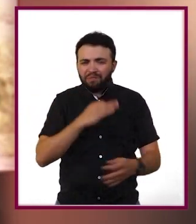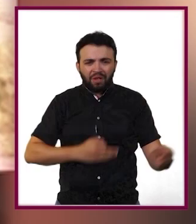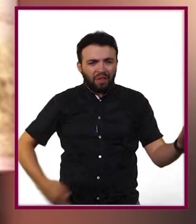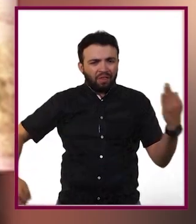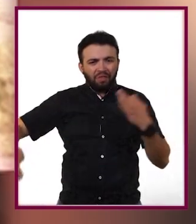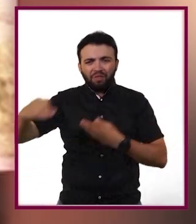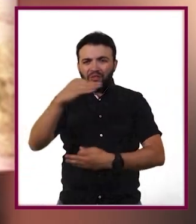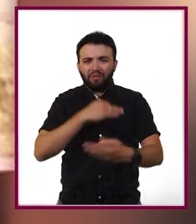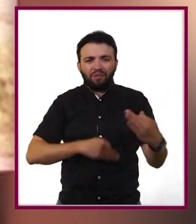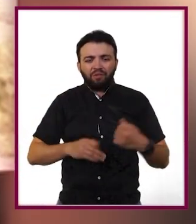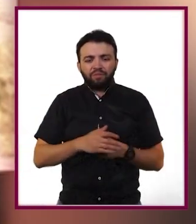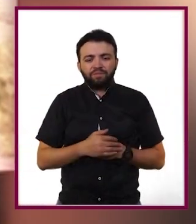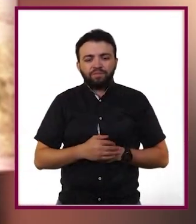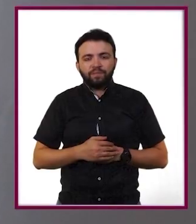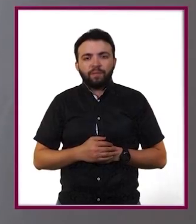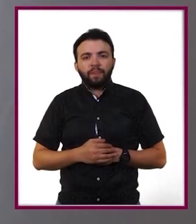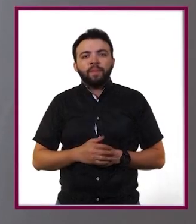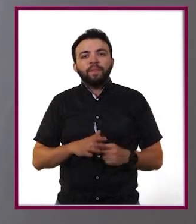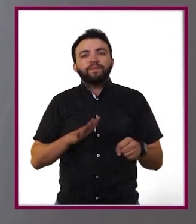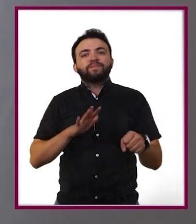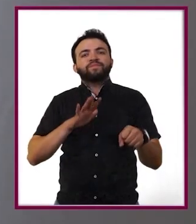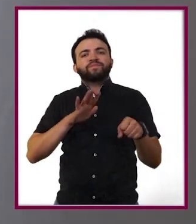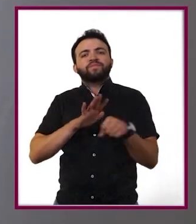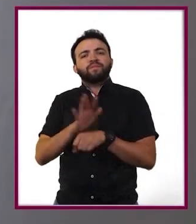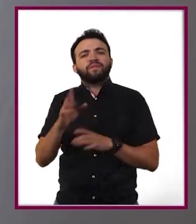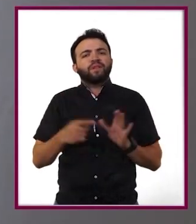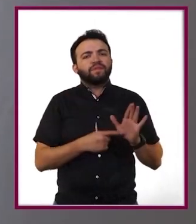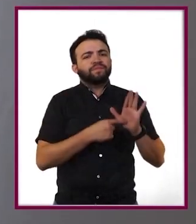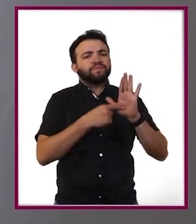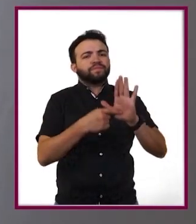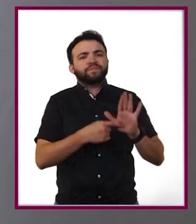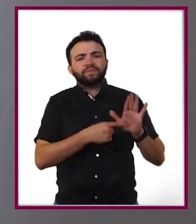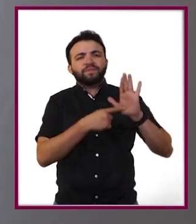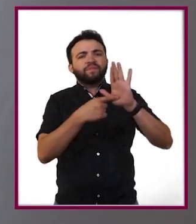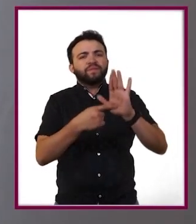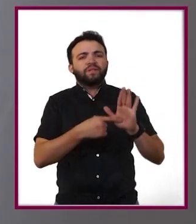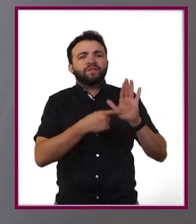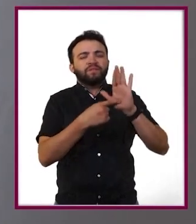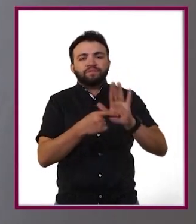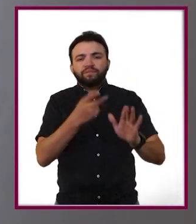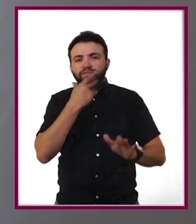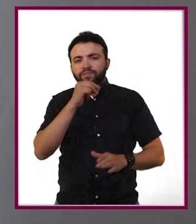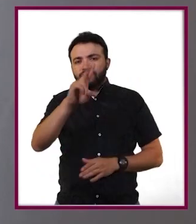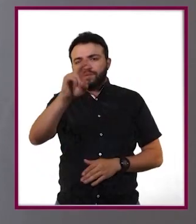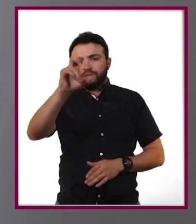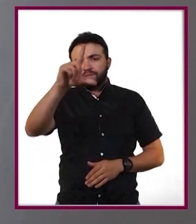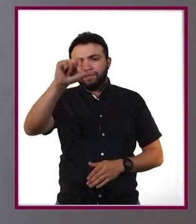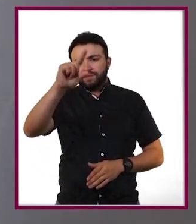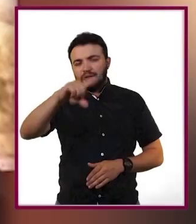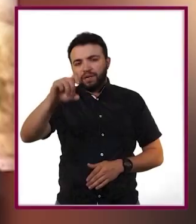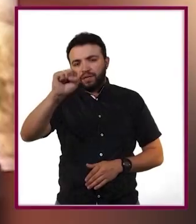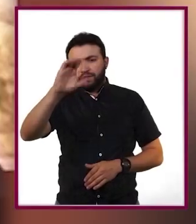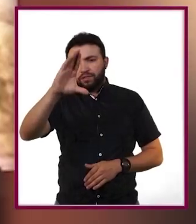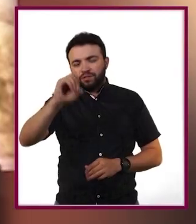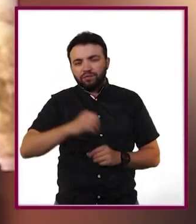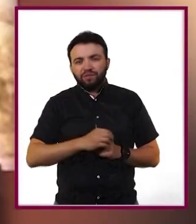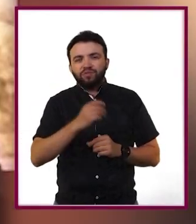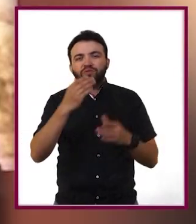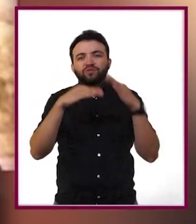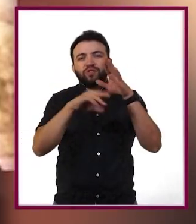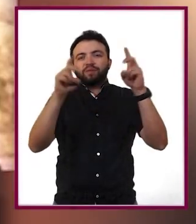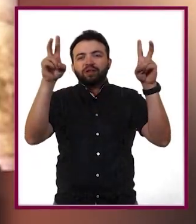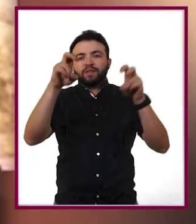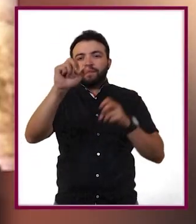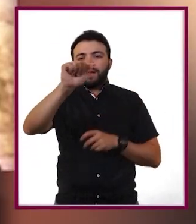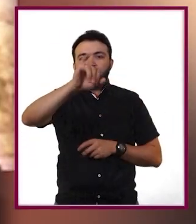entraba prácticamente de todo. ¿Qué aportaciones realizó José María Velasco al estudio de los ajolotes? Velasco fue